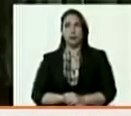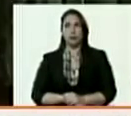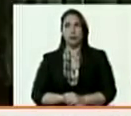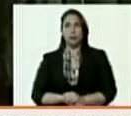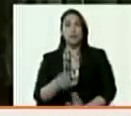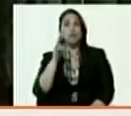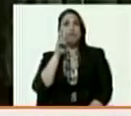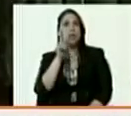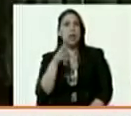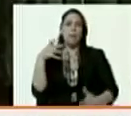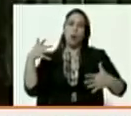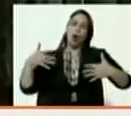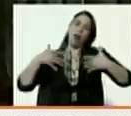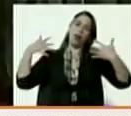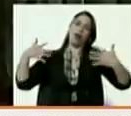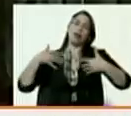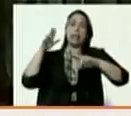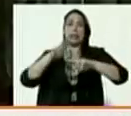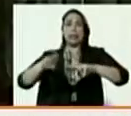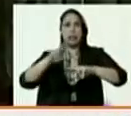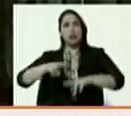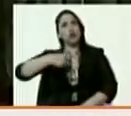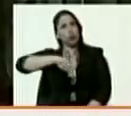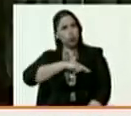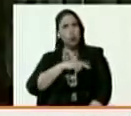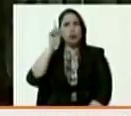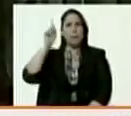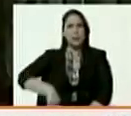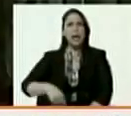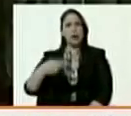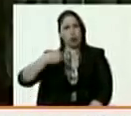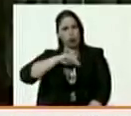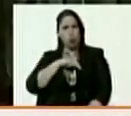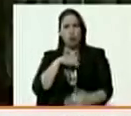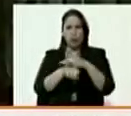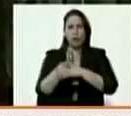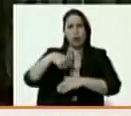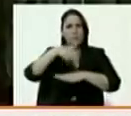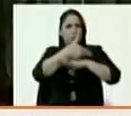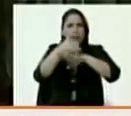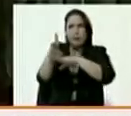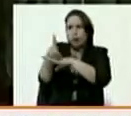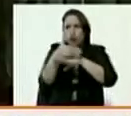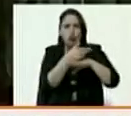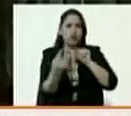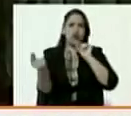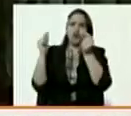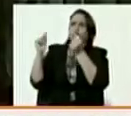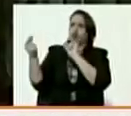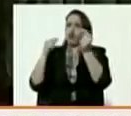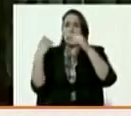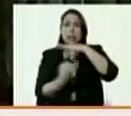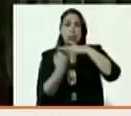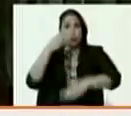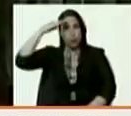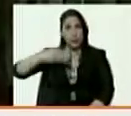Y veíamos la alegría de los niños y nosotros también aquí en discusión interna, en nuestros institutos